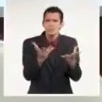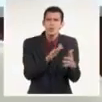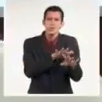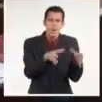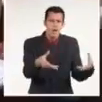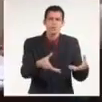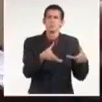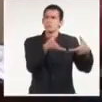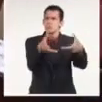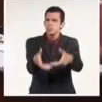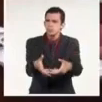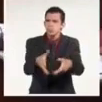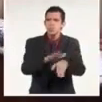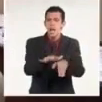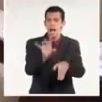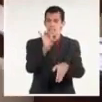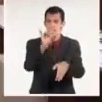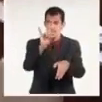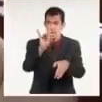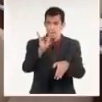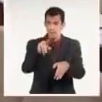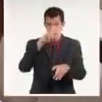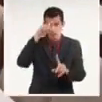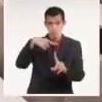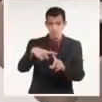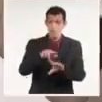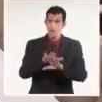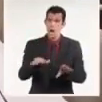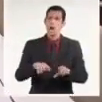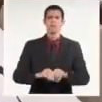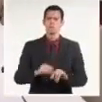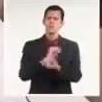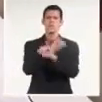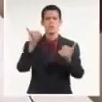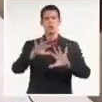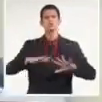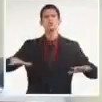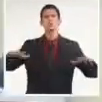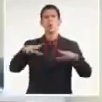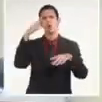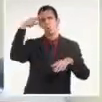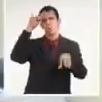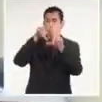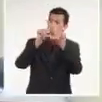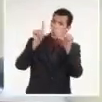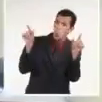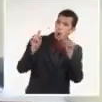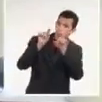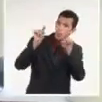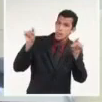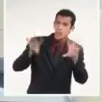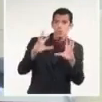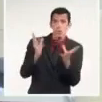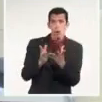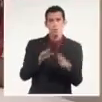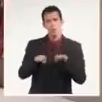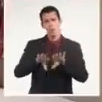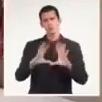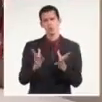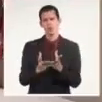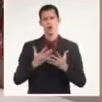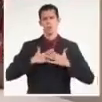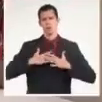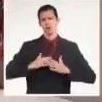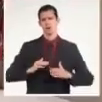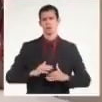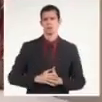colegios listos. Como es habitual en estos encuentros con los gobernadores, se chequeó, entre otros temas, la marcha de la construcción de viviendas en el país, así